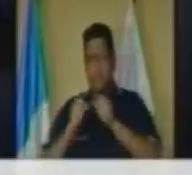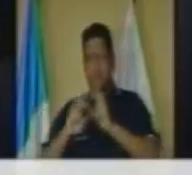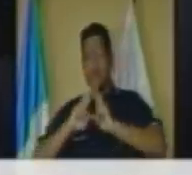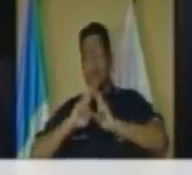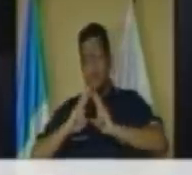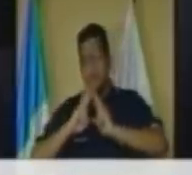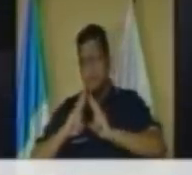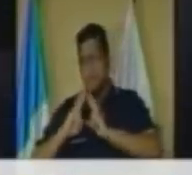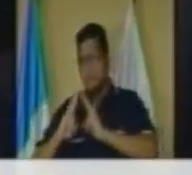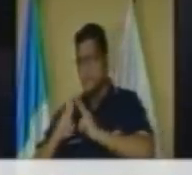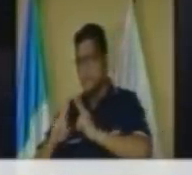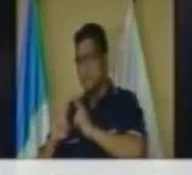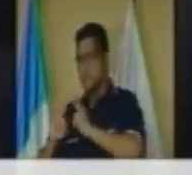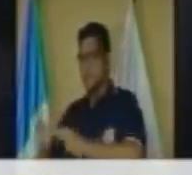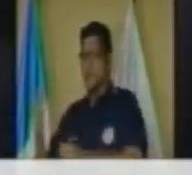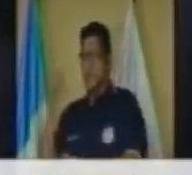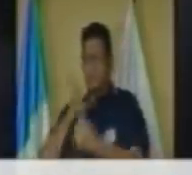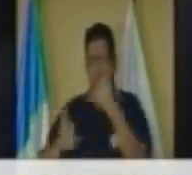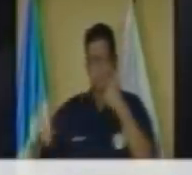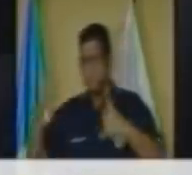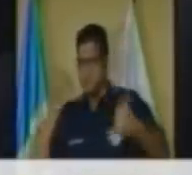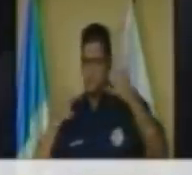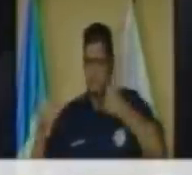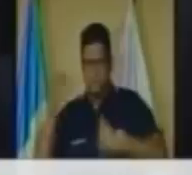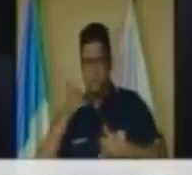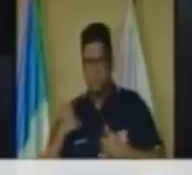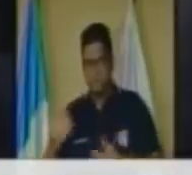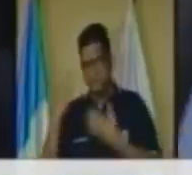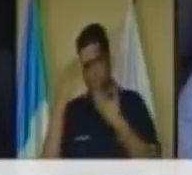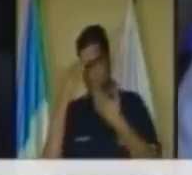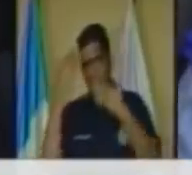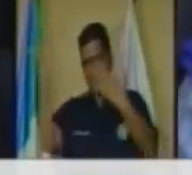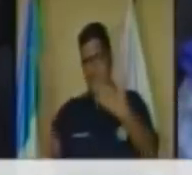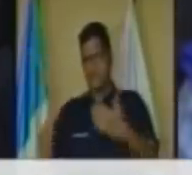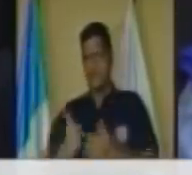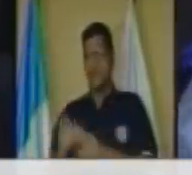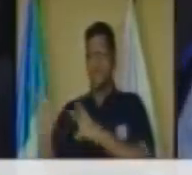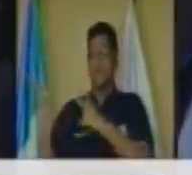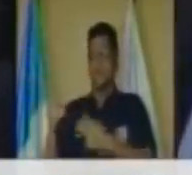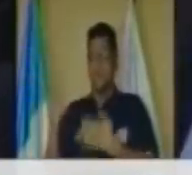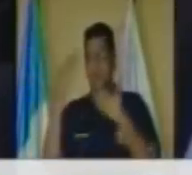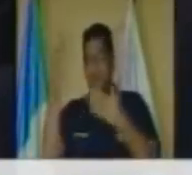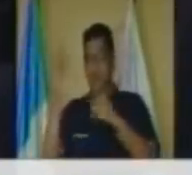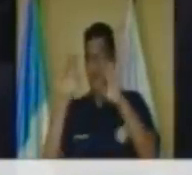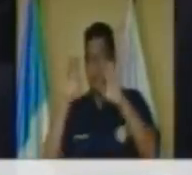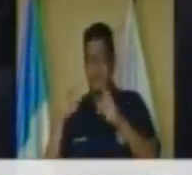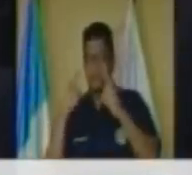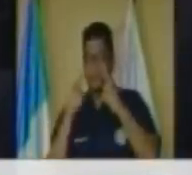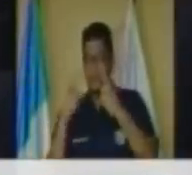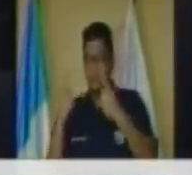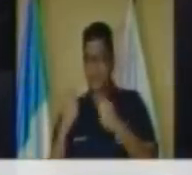las llamadas que estamos recibiendo. Así que muchas gracias y le vuelvo a decir al pueblo de Guatemala,